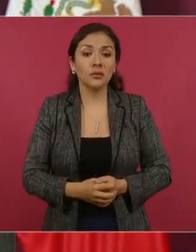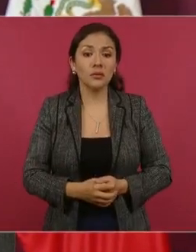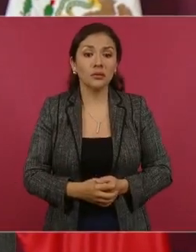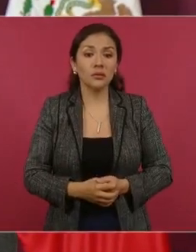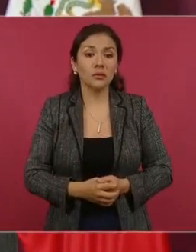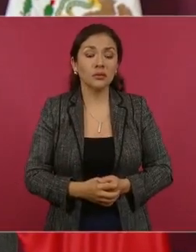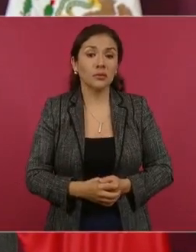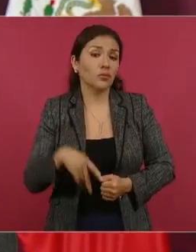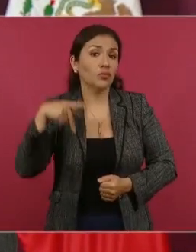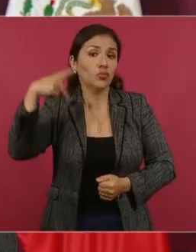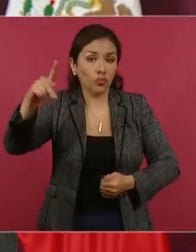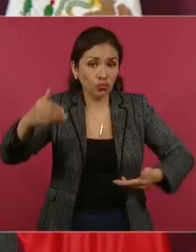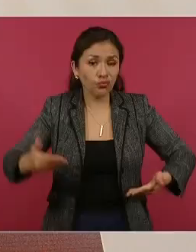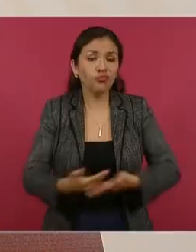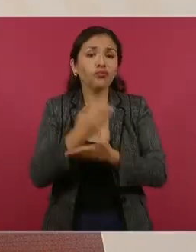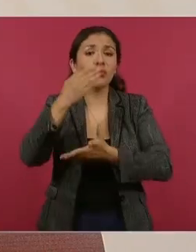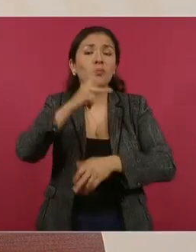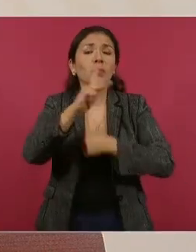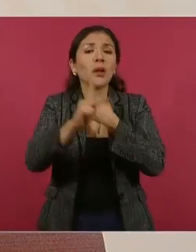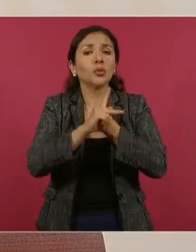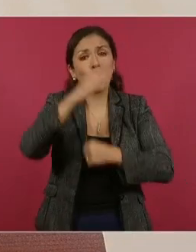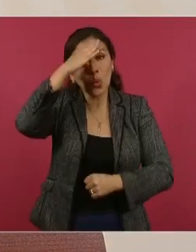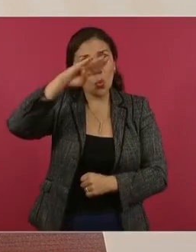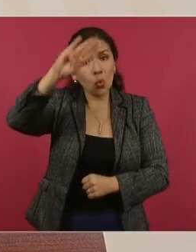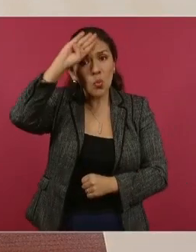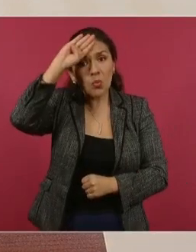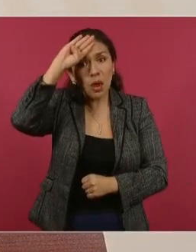hermanas cubanas.